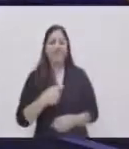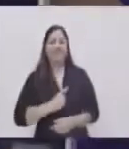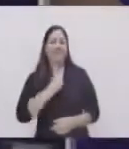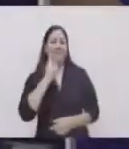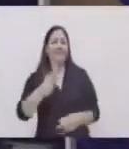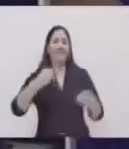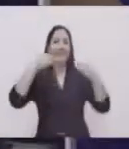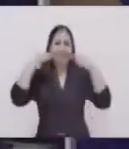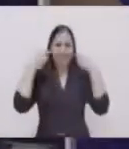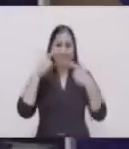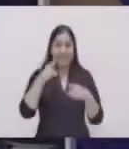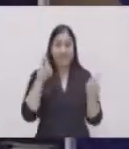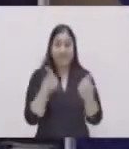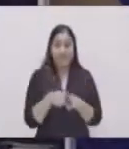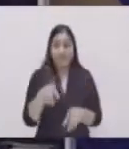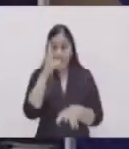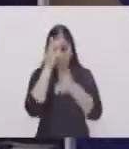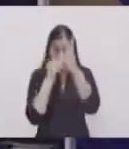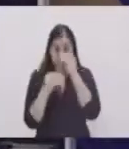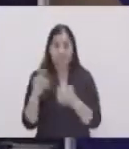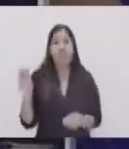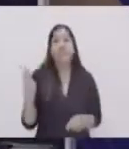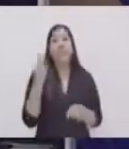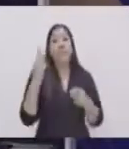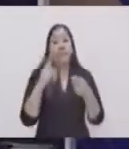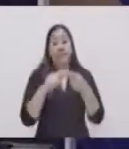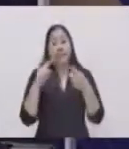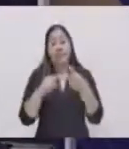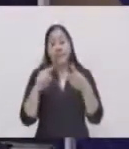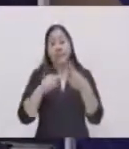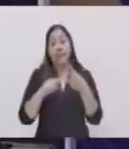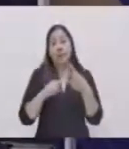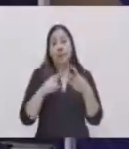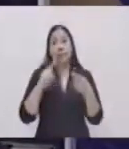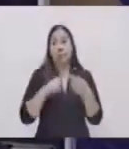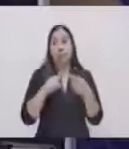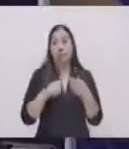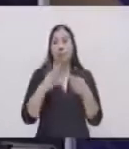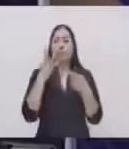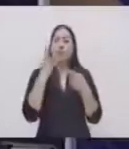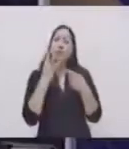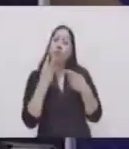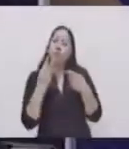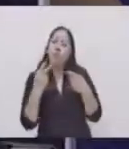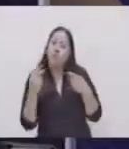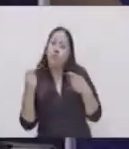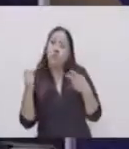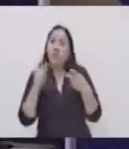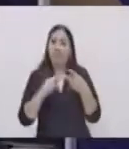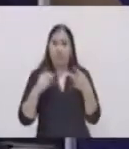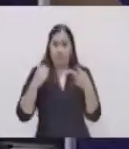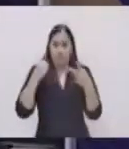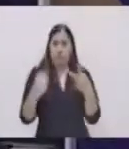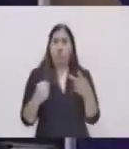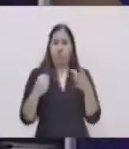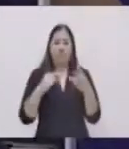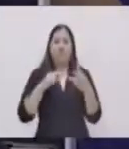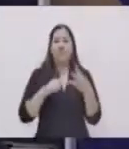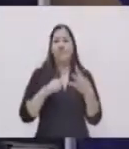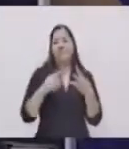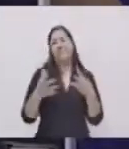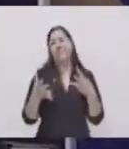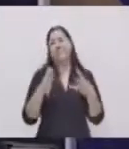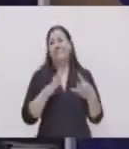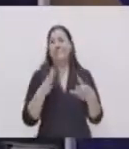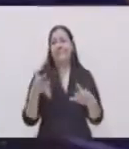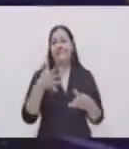felices. También aprendimos tres intensidades del sonido: sonidos suaves, fuertes